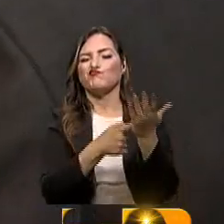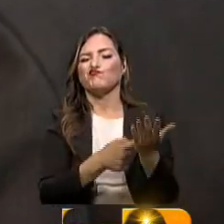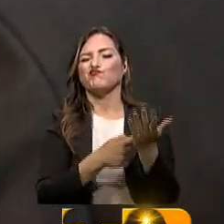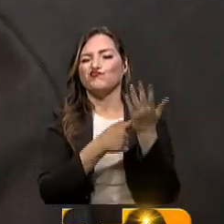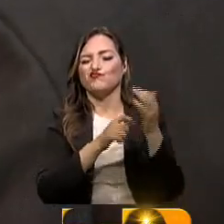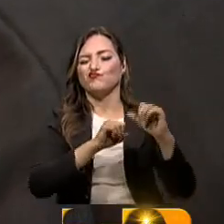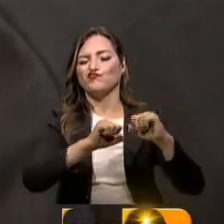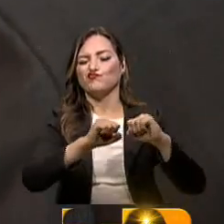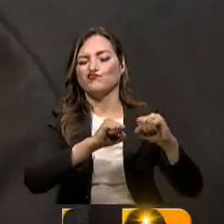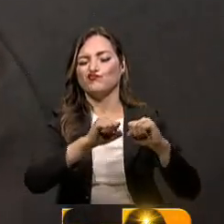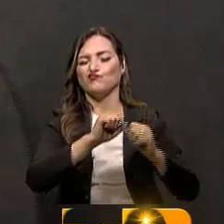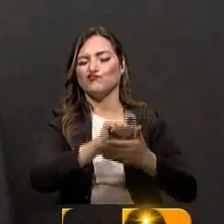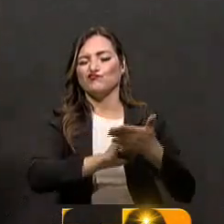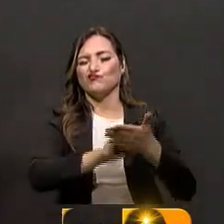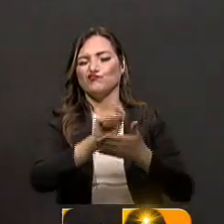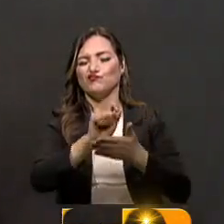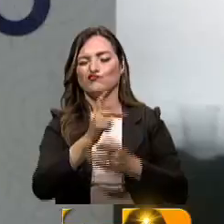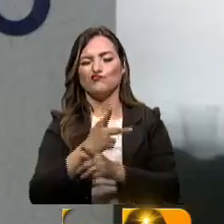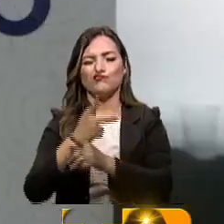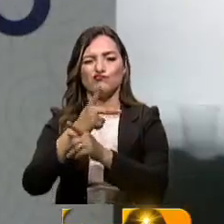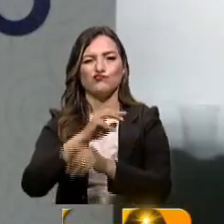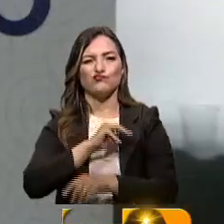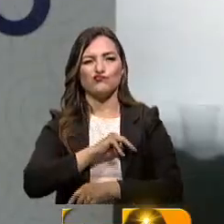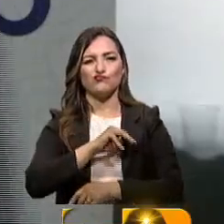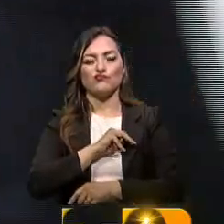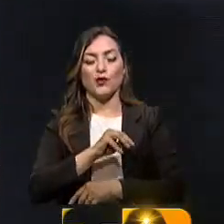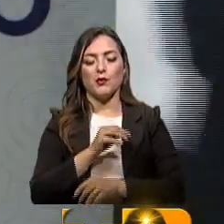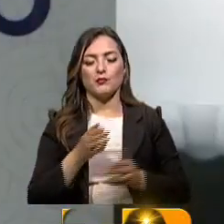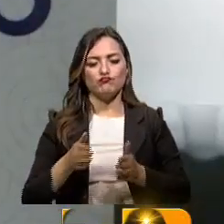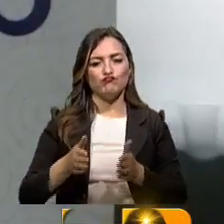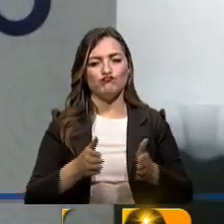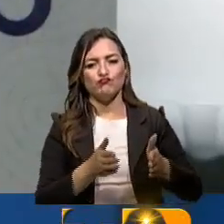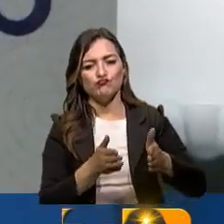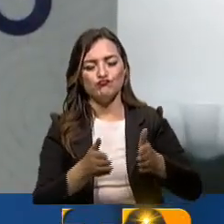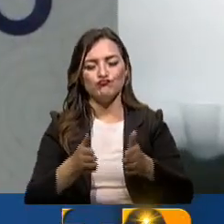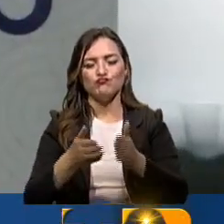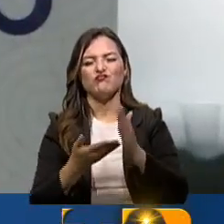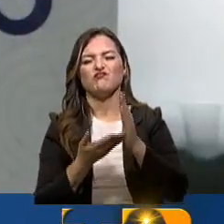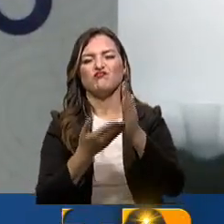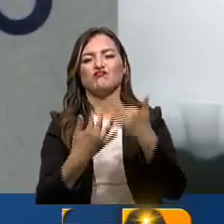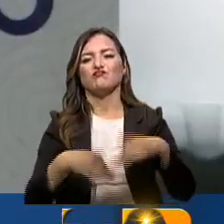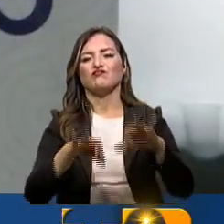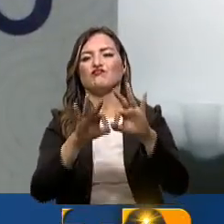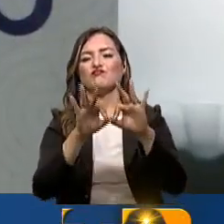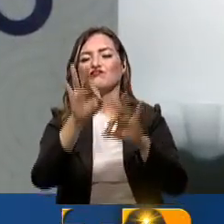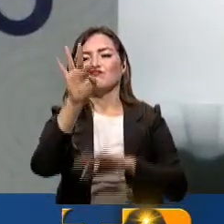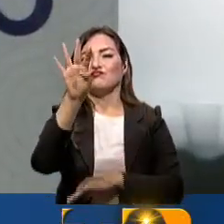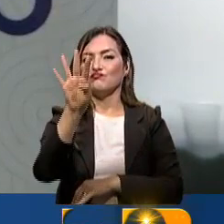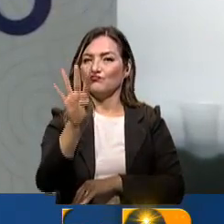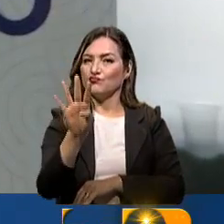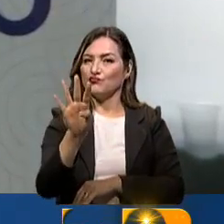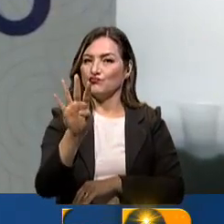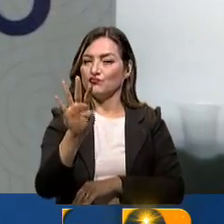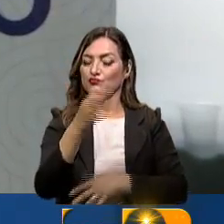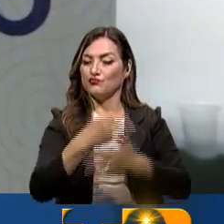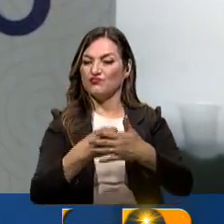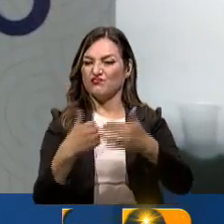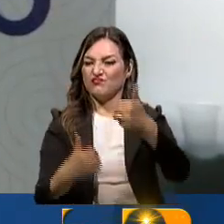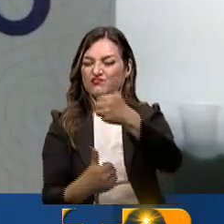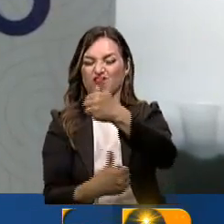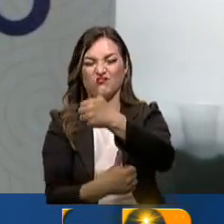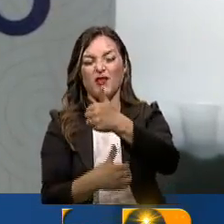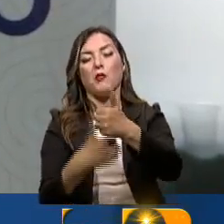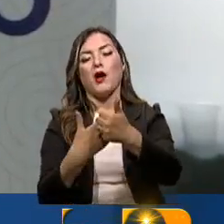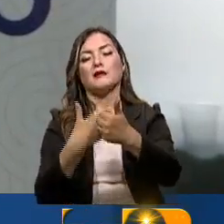entre ellos la aprobación de trazados viales. Los que son de vía importante son como 4 y los que son adyacentes son como 20. Y es